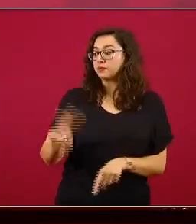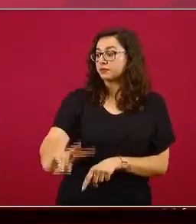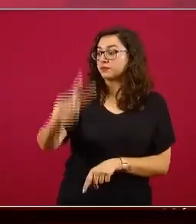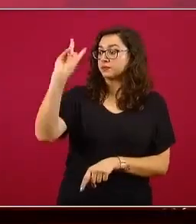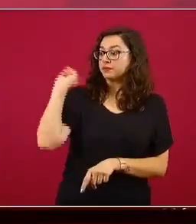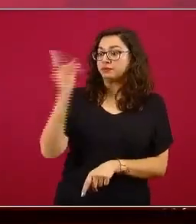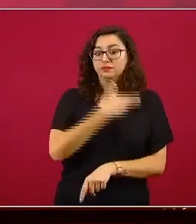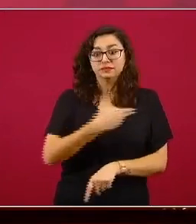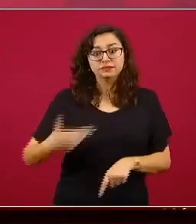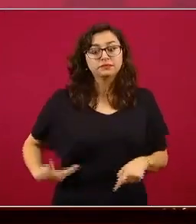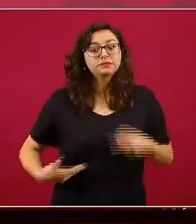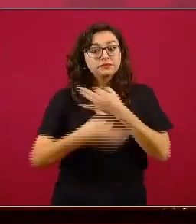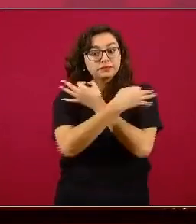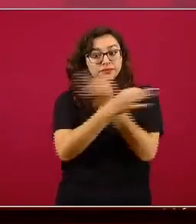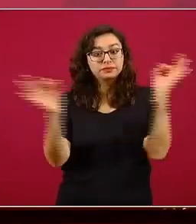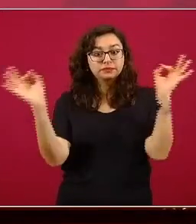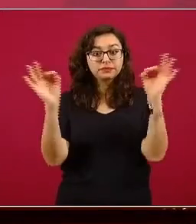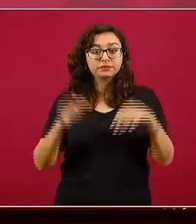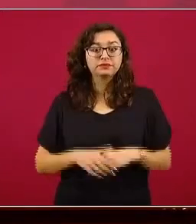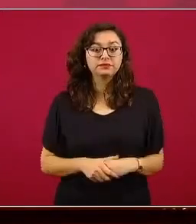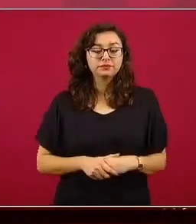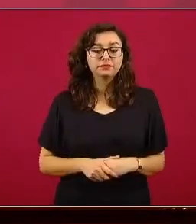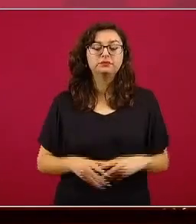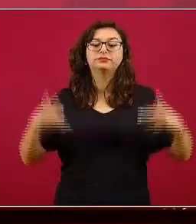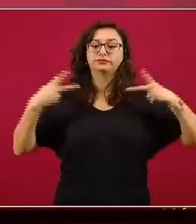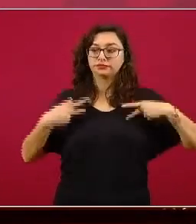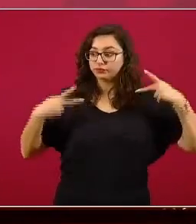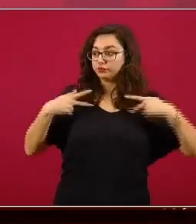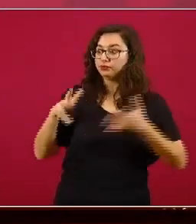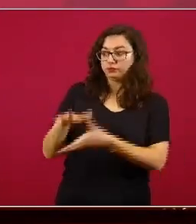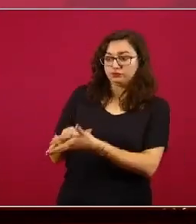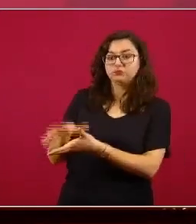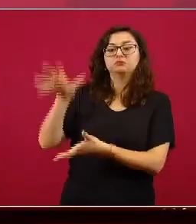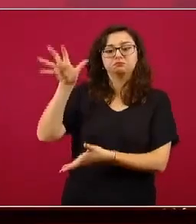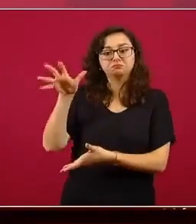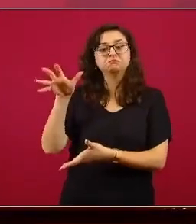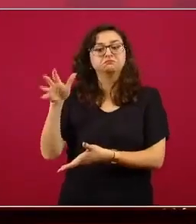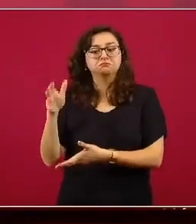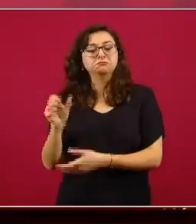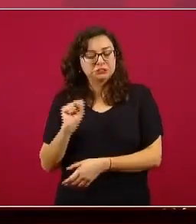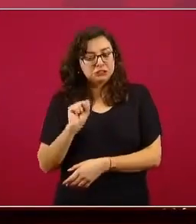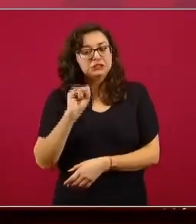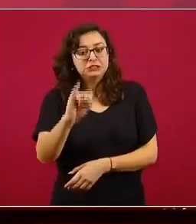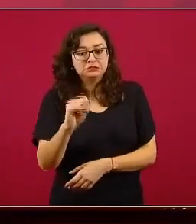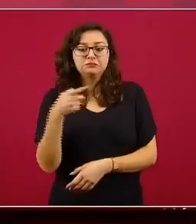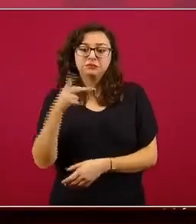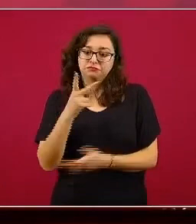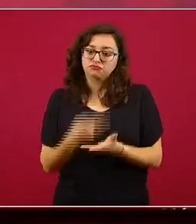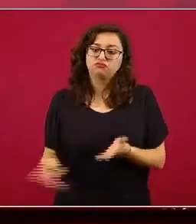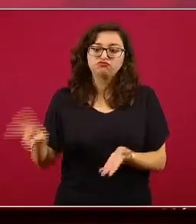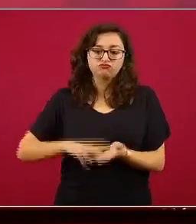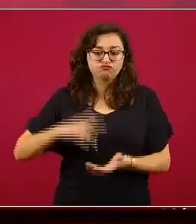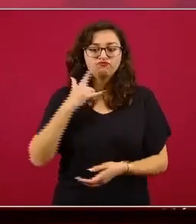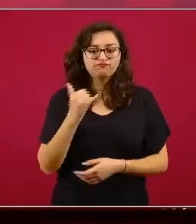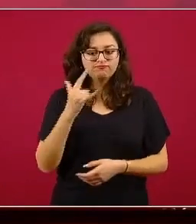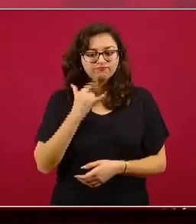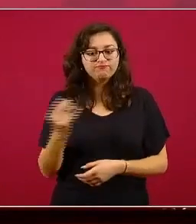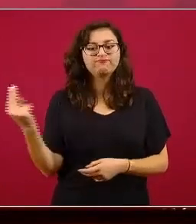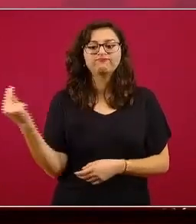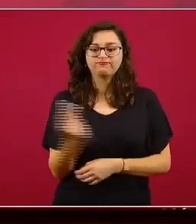viernes pasado. Y la mayoría del pueblo lo ha hecho, pero se requiere redoblar esfuerzos.